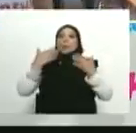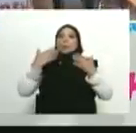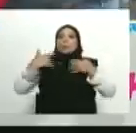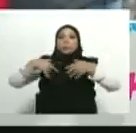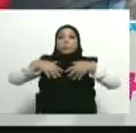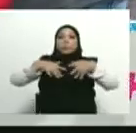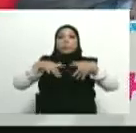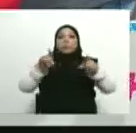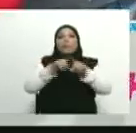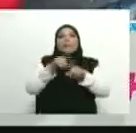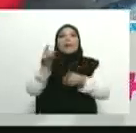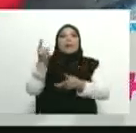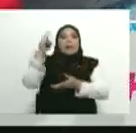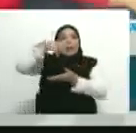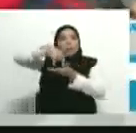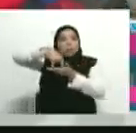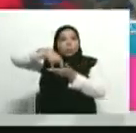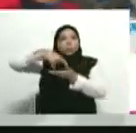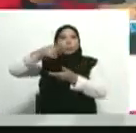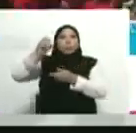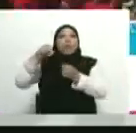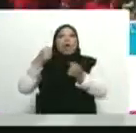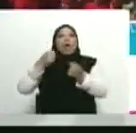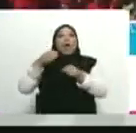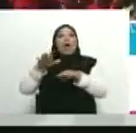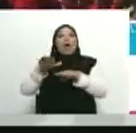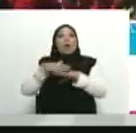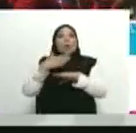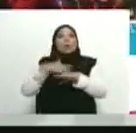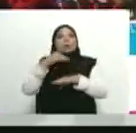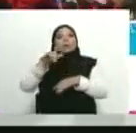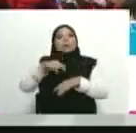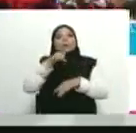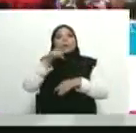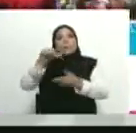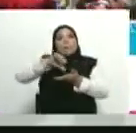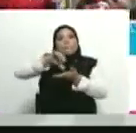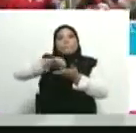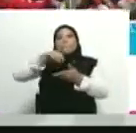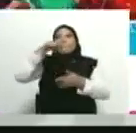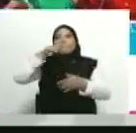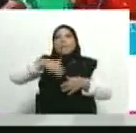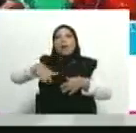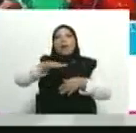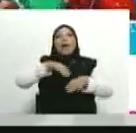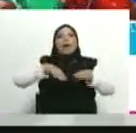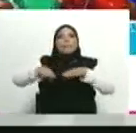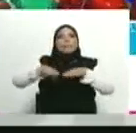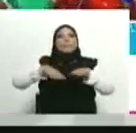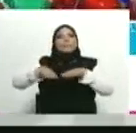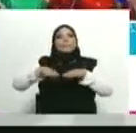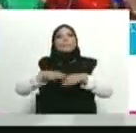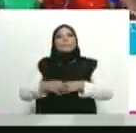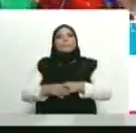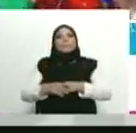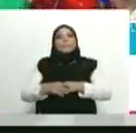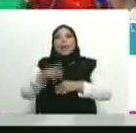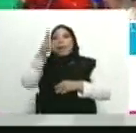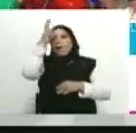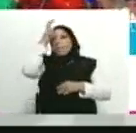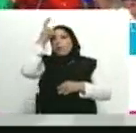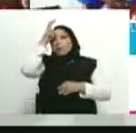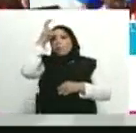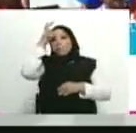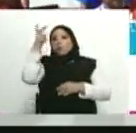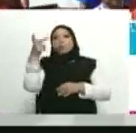de Bejuma. En Cojede, el pueblo de la capital, San Carlos, en la calle. En Falcón, la gente